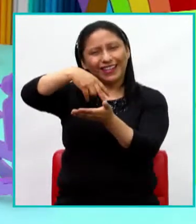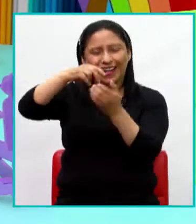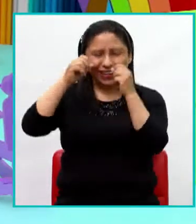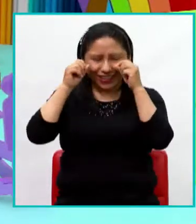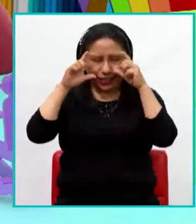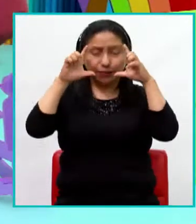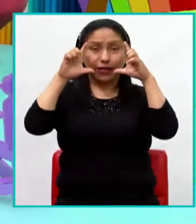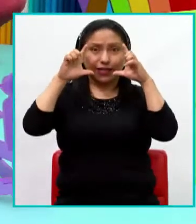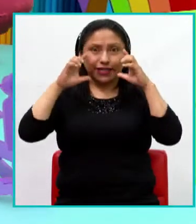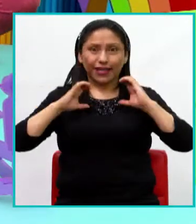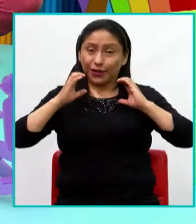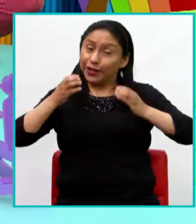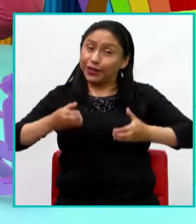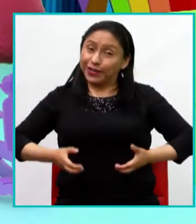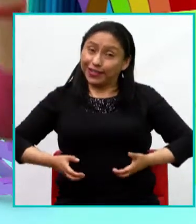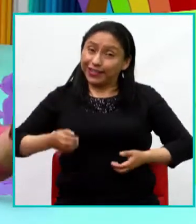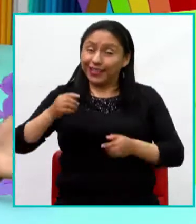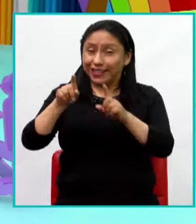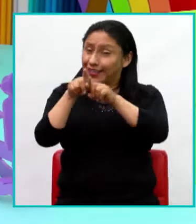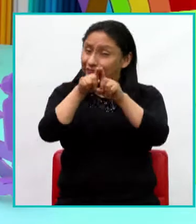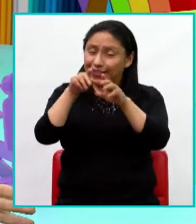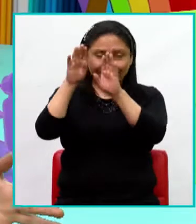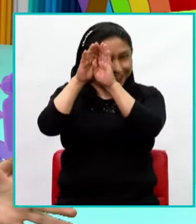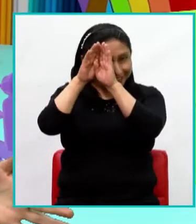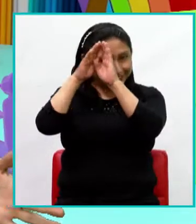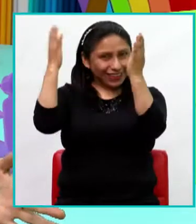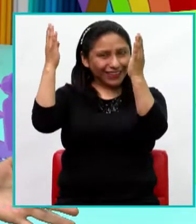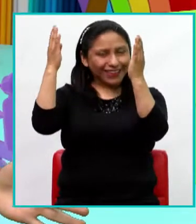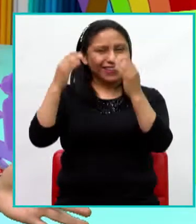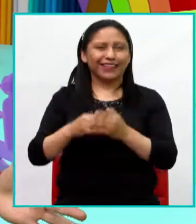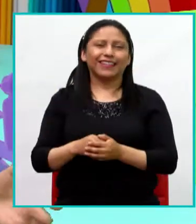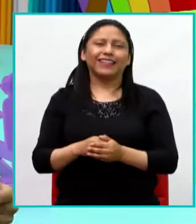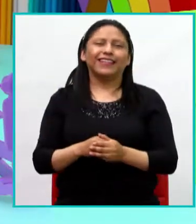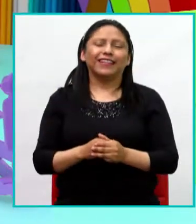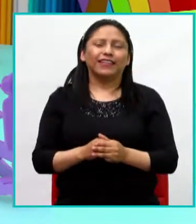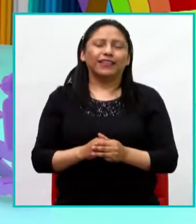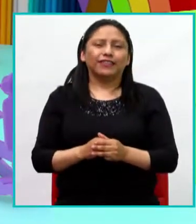nuestro cuerpito y también nuestra mente. Así que a bailar con el saludo.